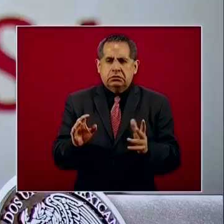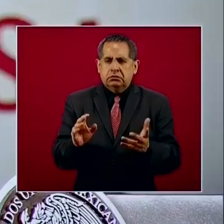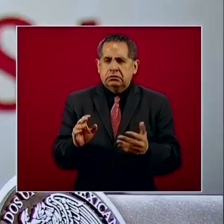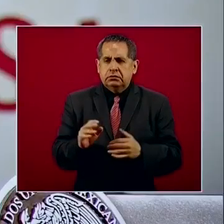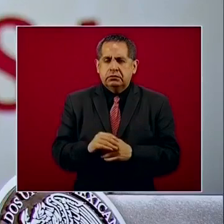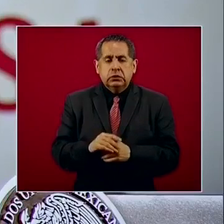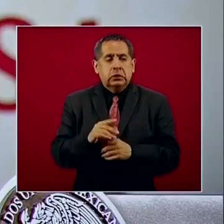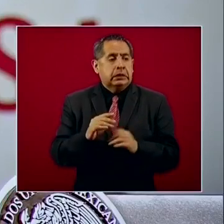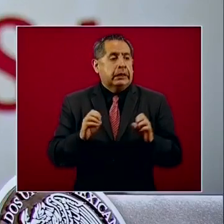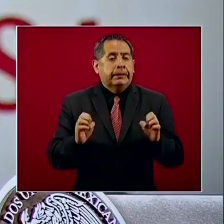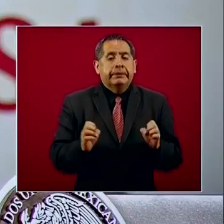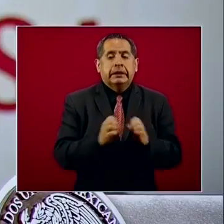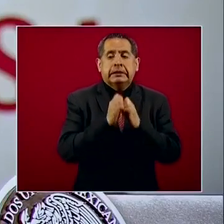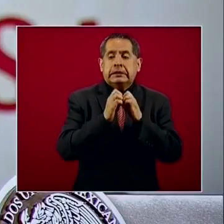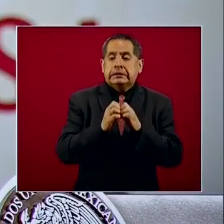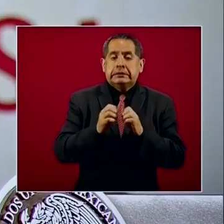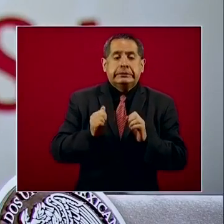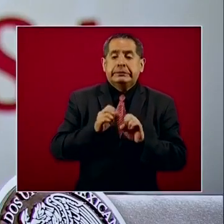emergencia